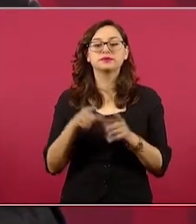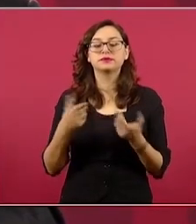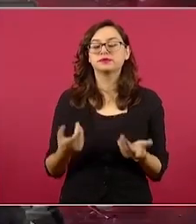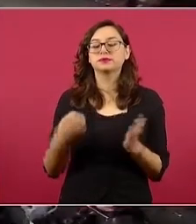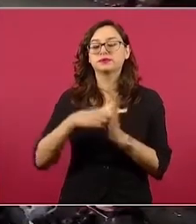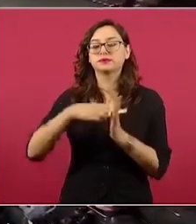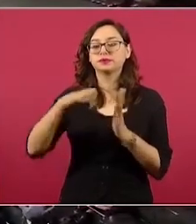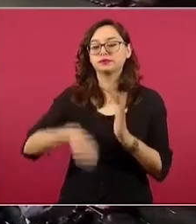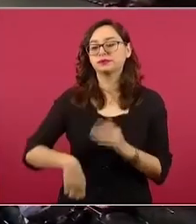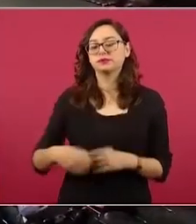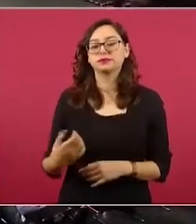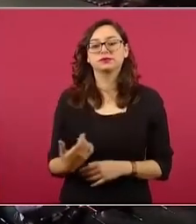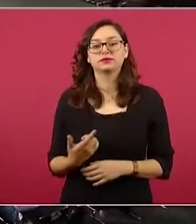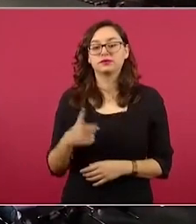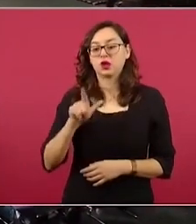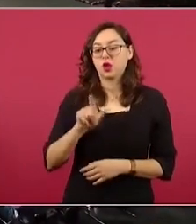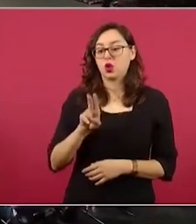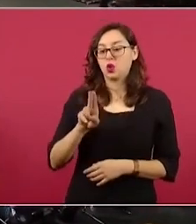un gran dirigente,